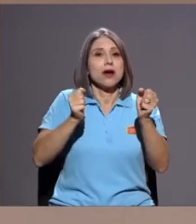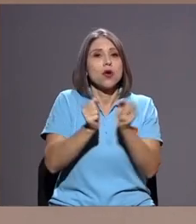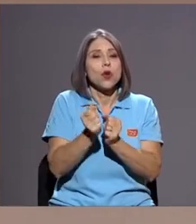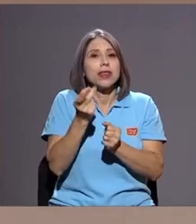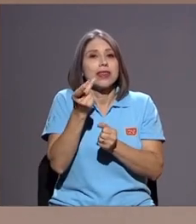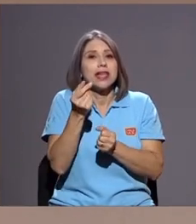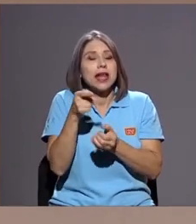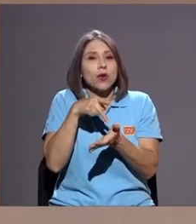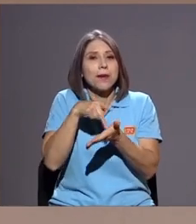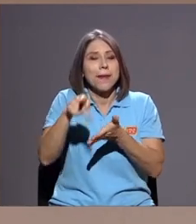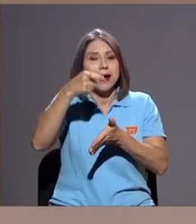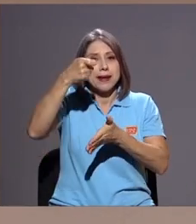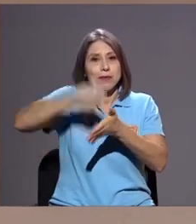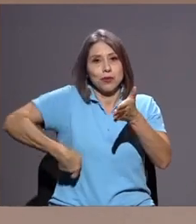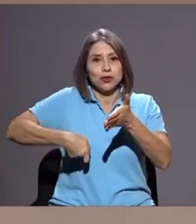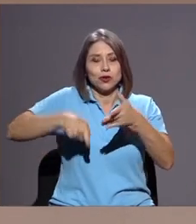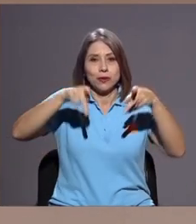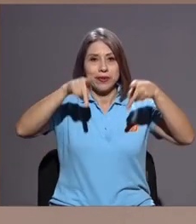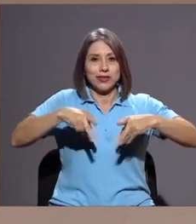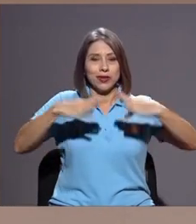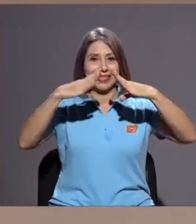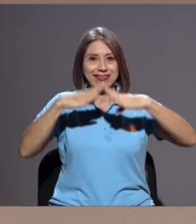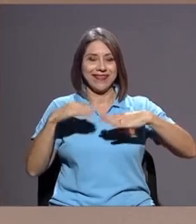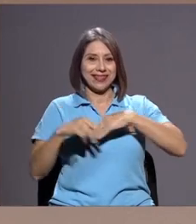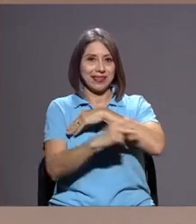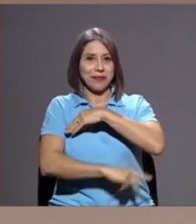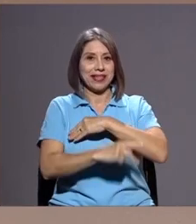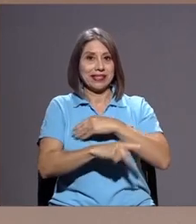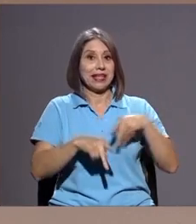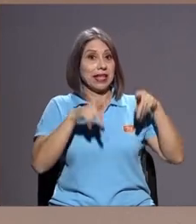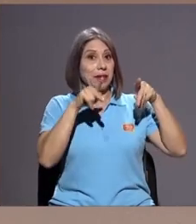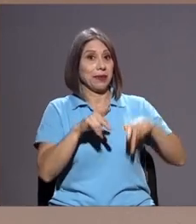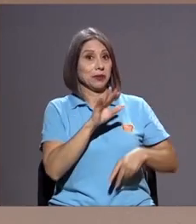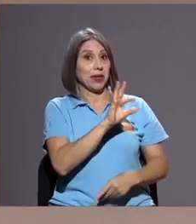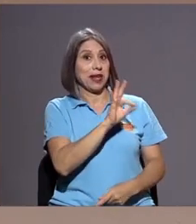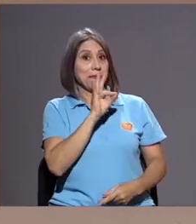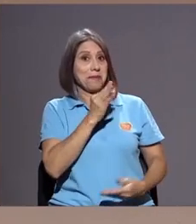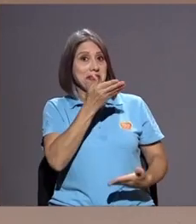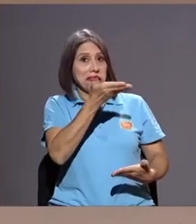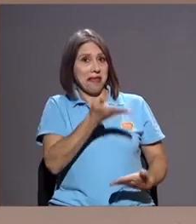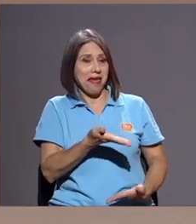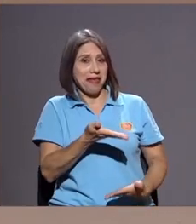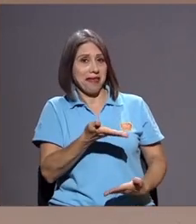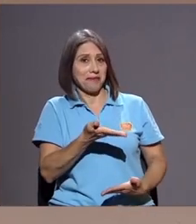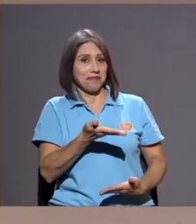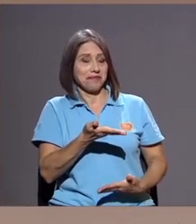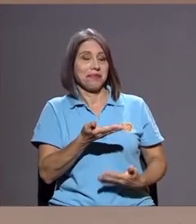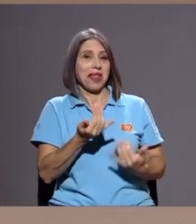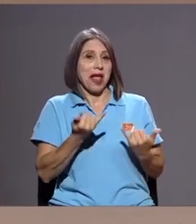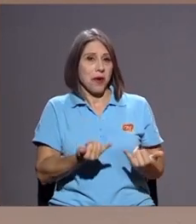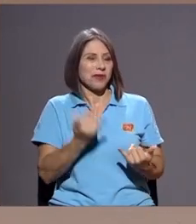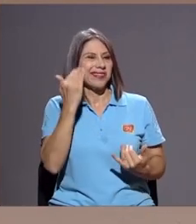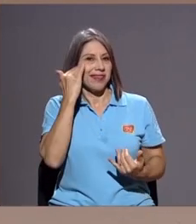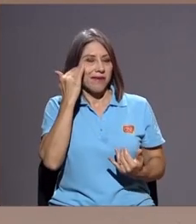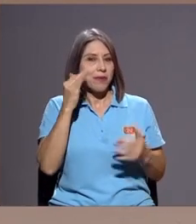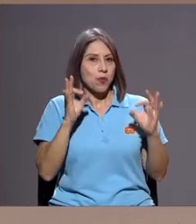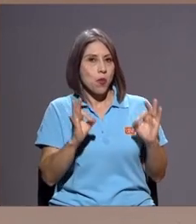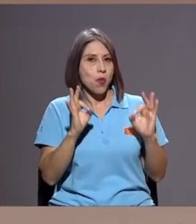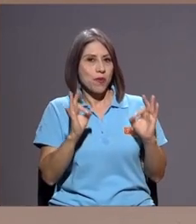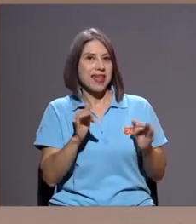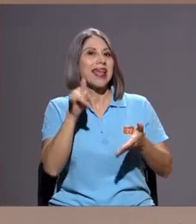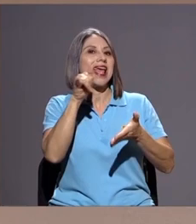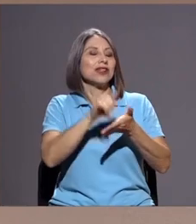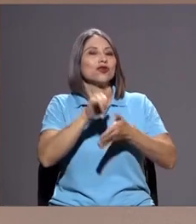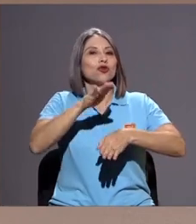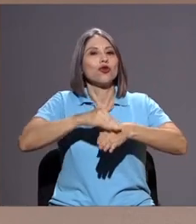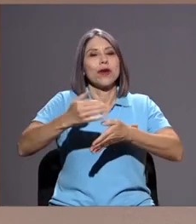tributan los habitantes de este país y me he invitado de esta ocasión sabe muy bien eso